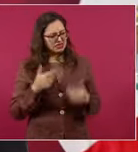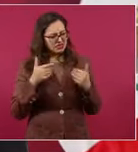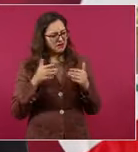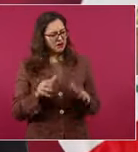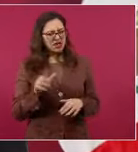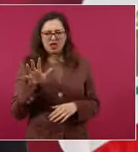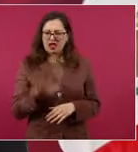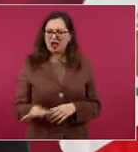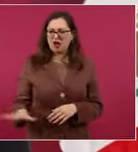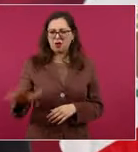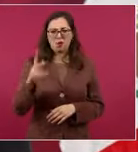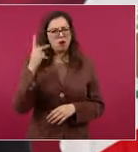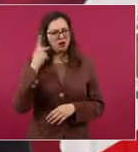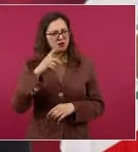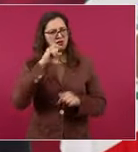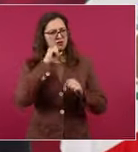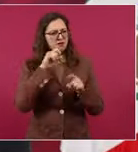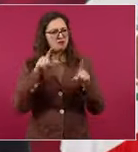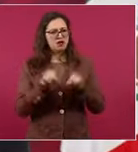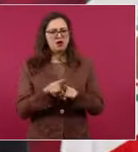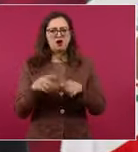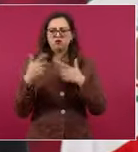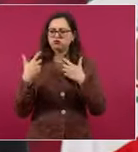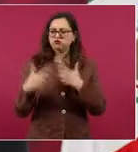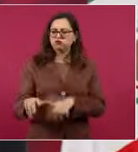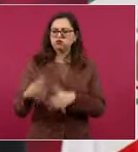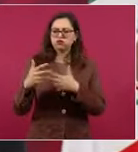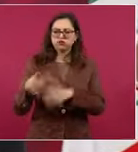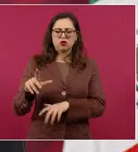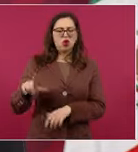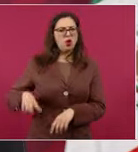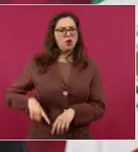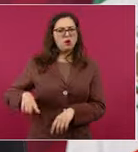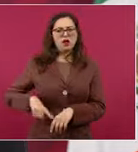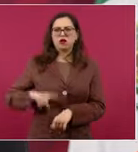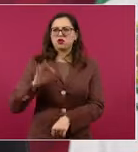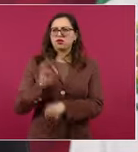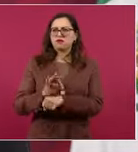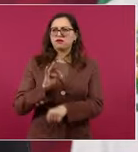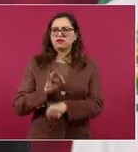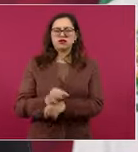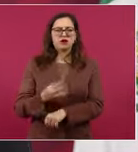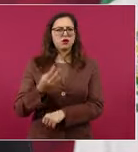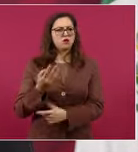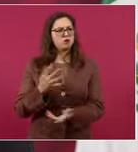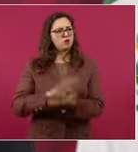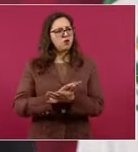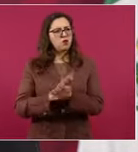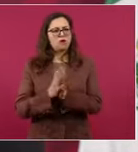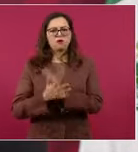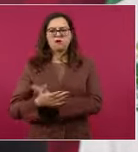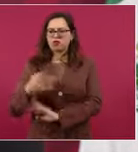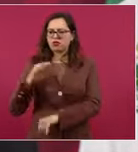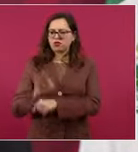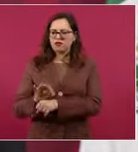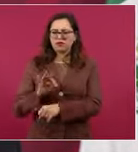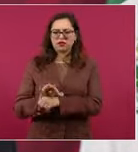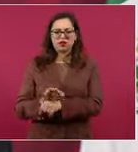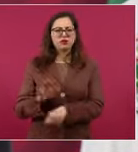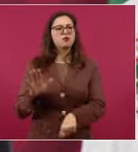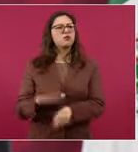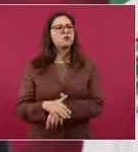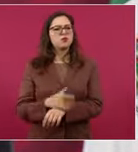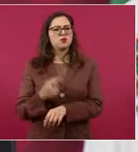Puebla para defender al gobierno y a la transformación, cuando la embestida de